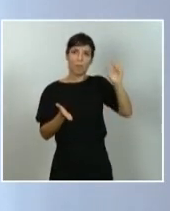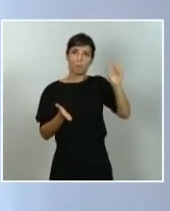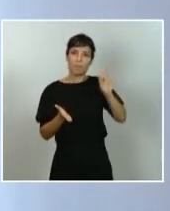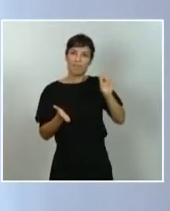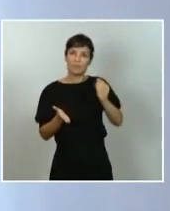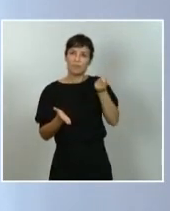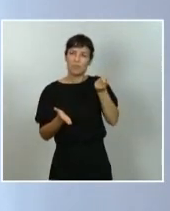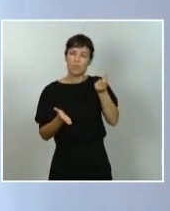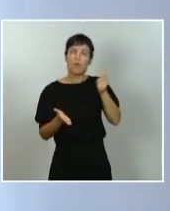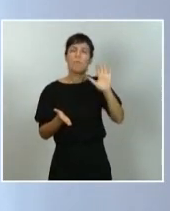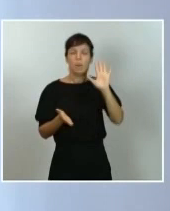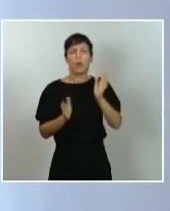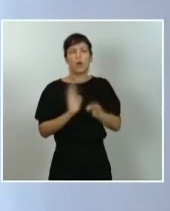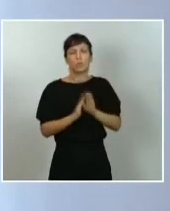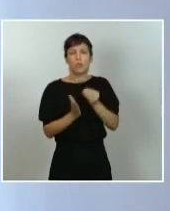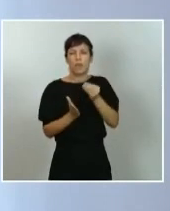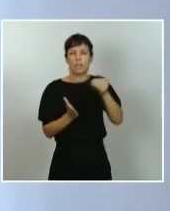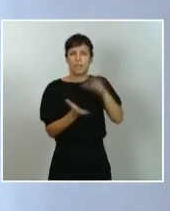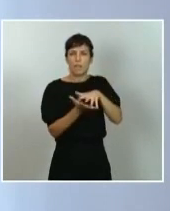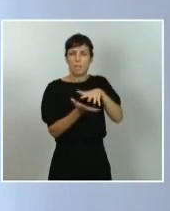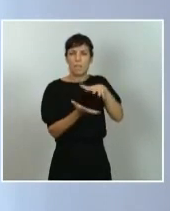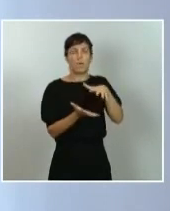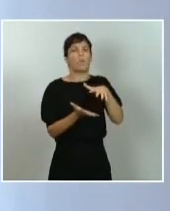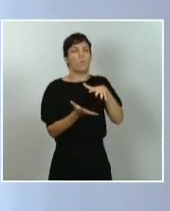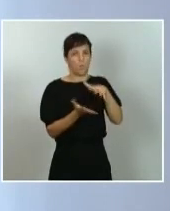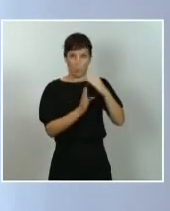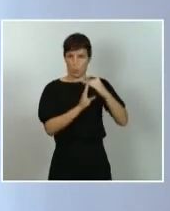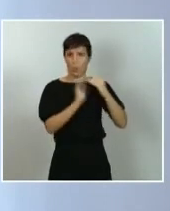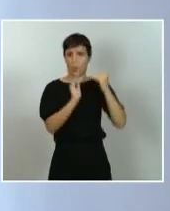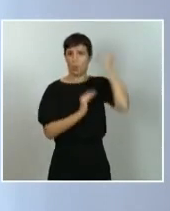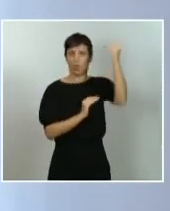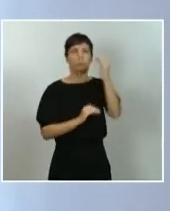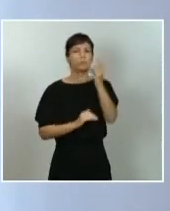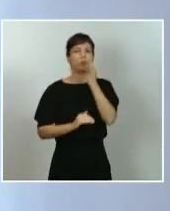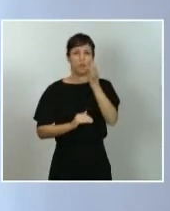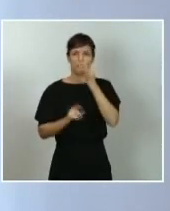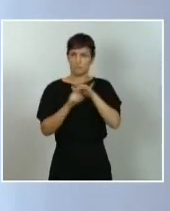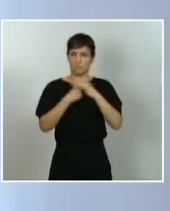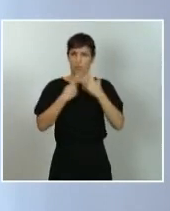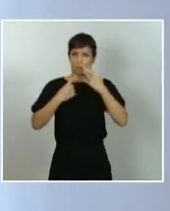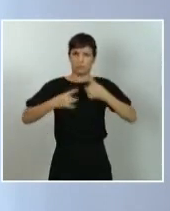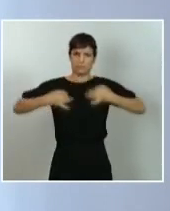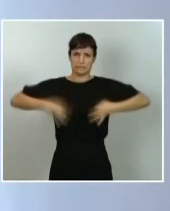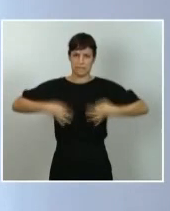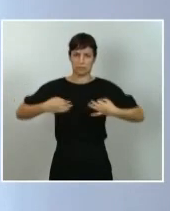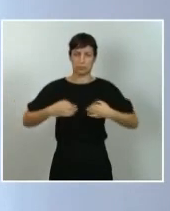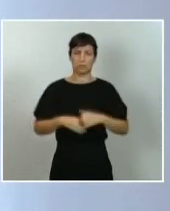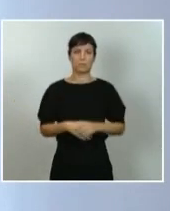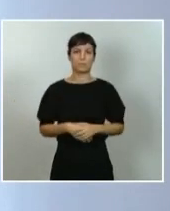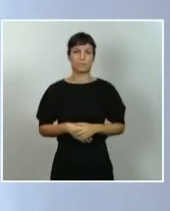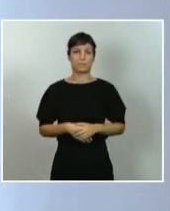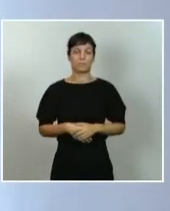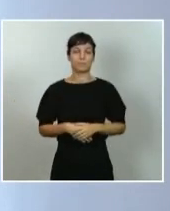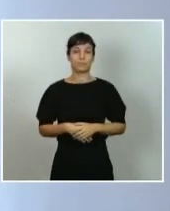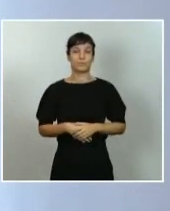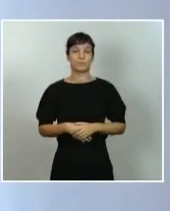Entonces, se hicieron cosas muy mal cuando el desconfinamiento fue terrible. O sea, después de un confinamiento tan, tan, tan estricto,